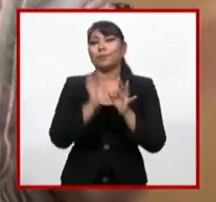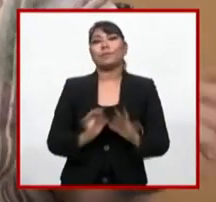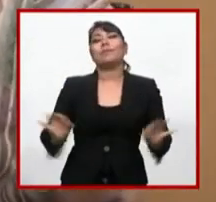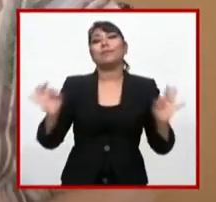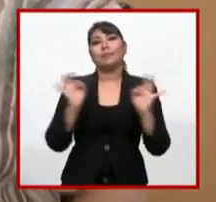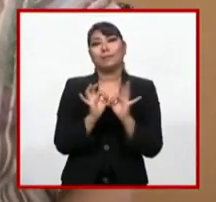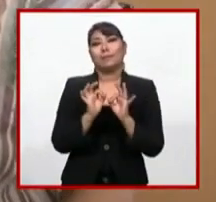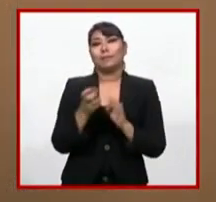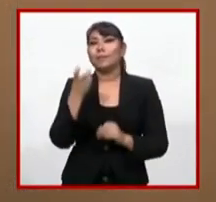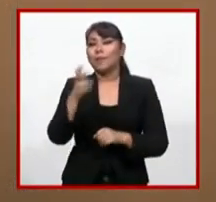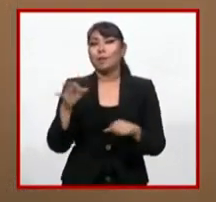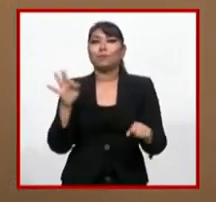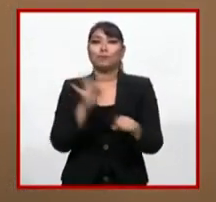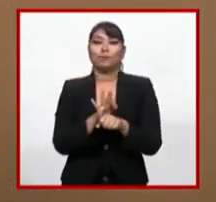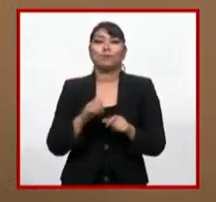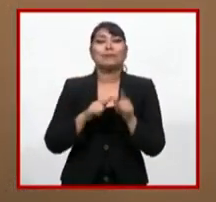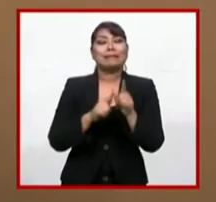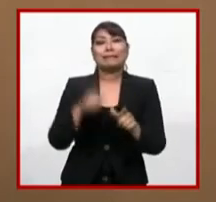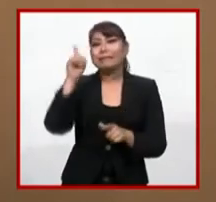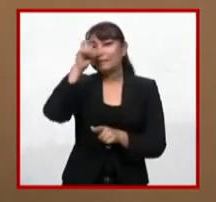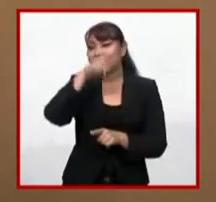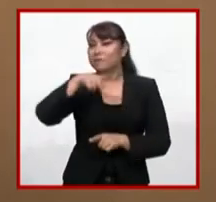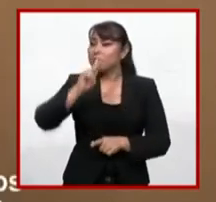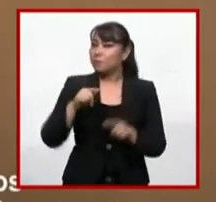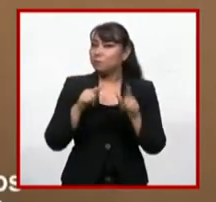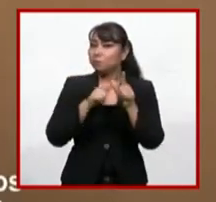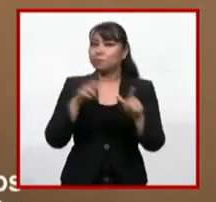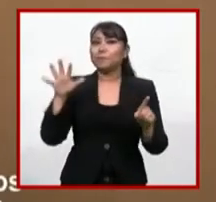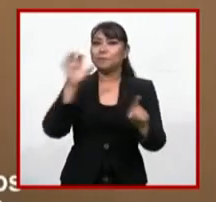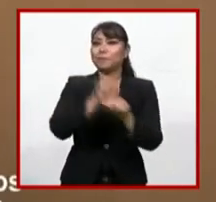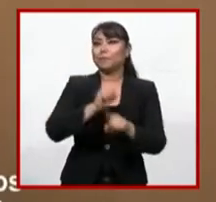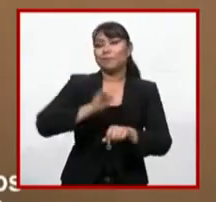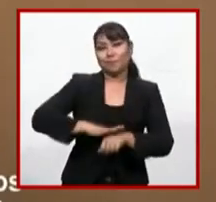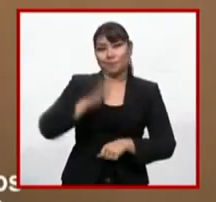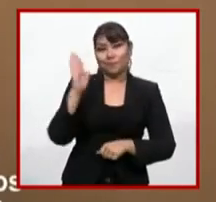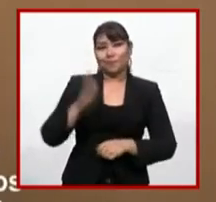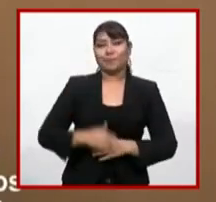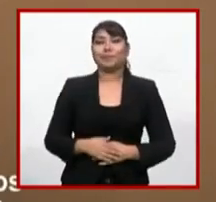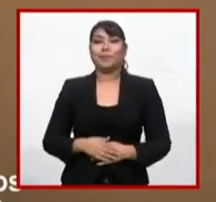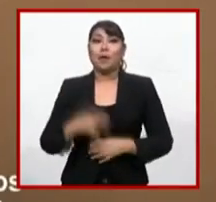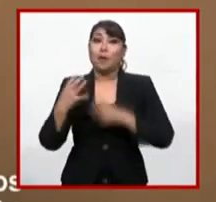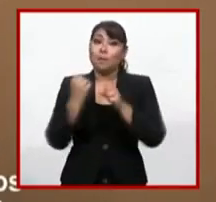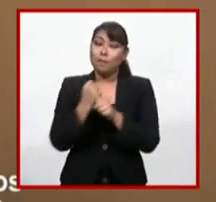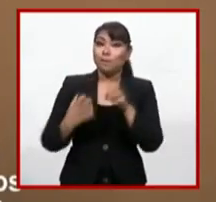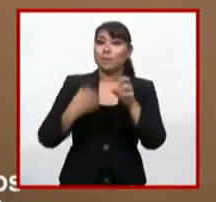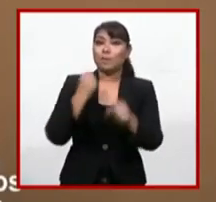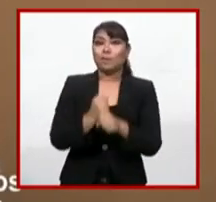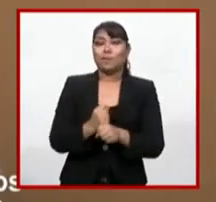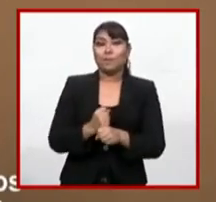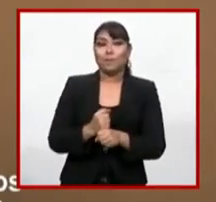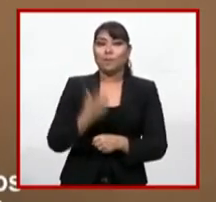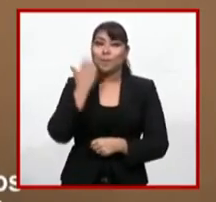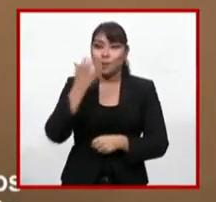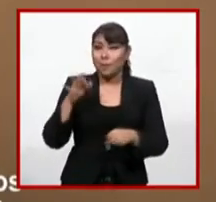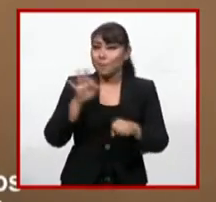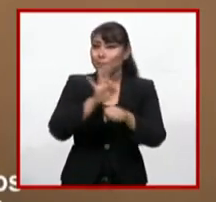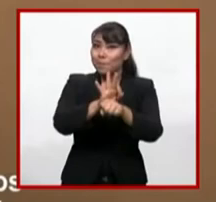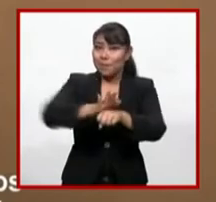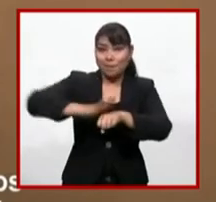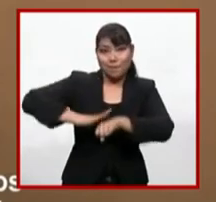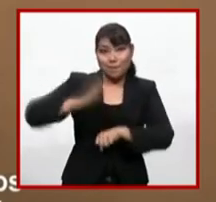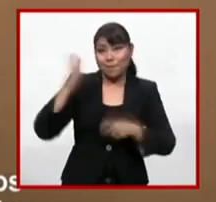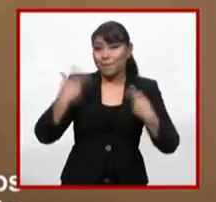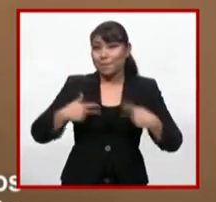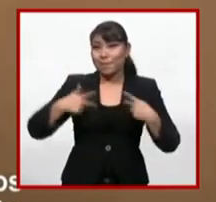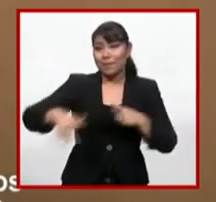duda, son grandes los retos y muchos los logros también. Pero como todos los años, queremos que sean los beneficiarios, los